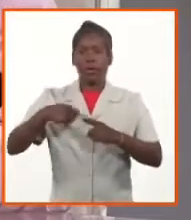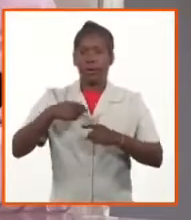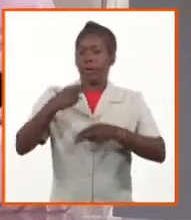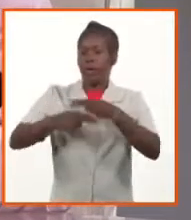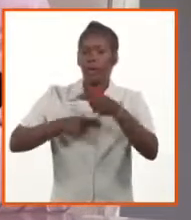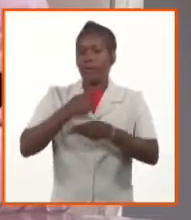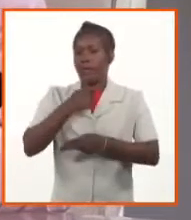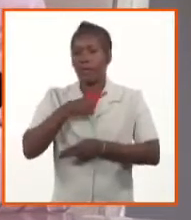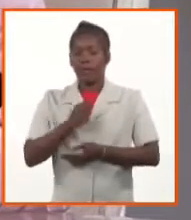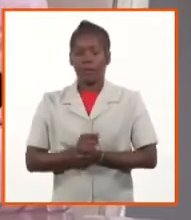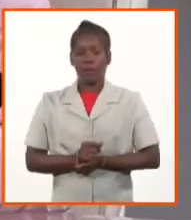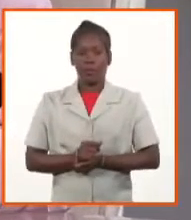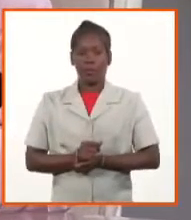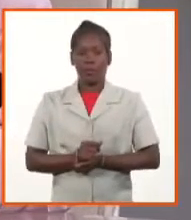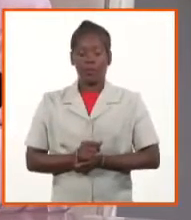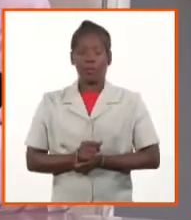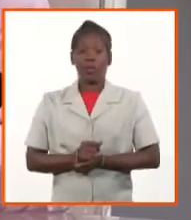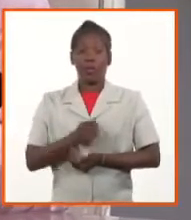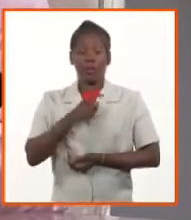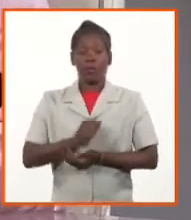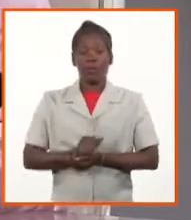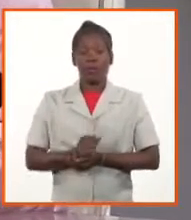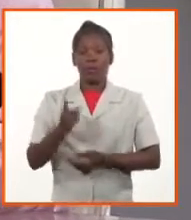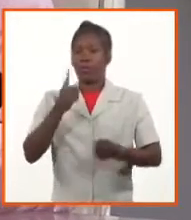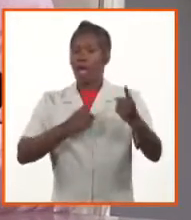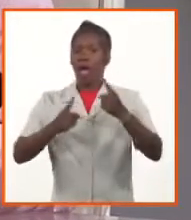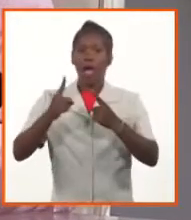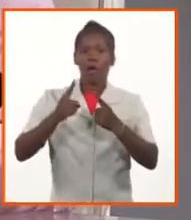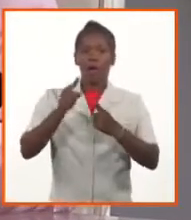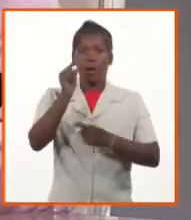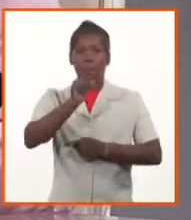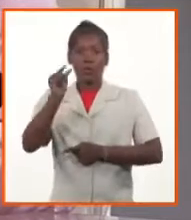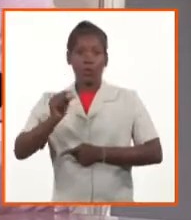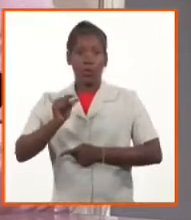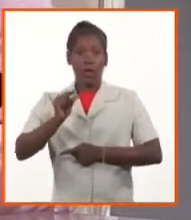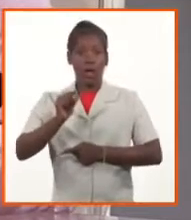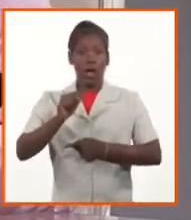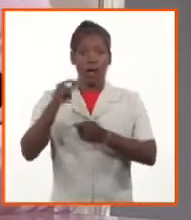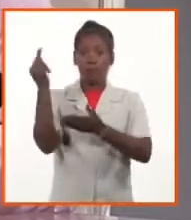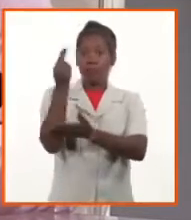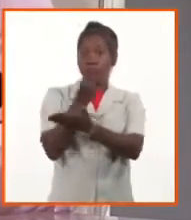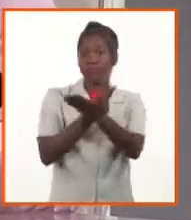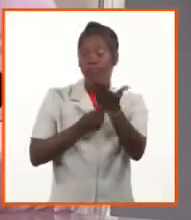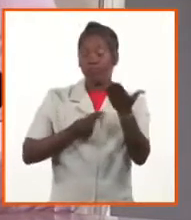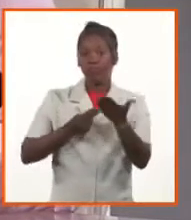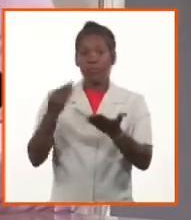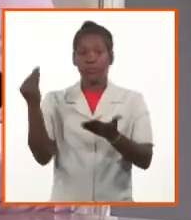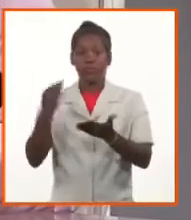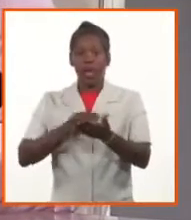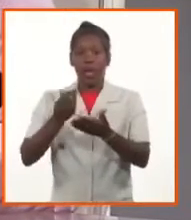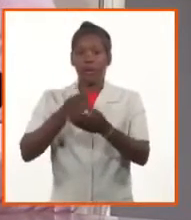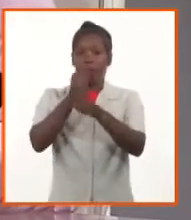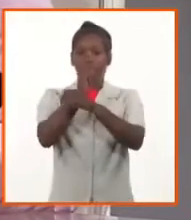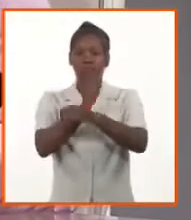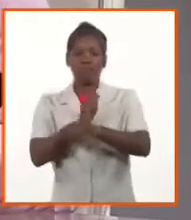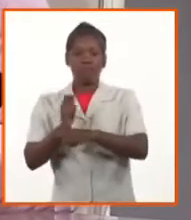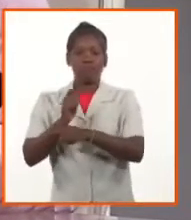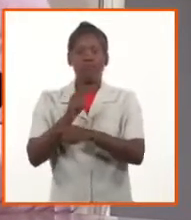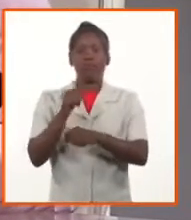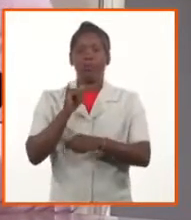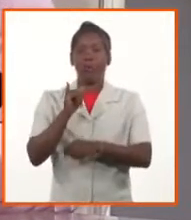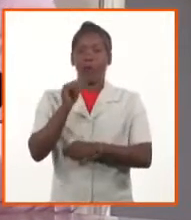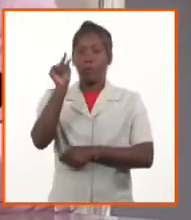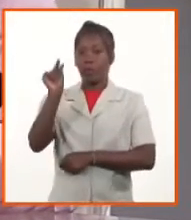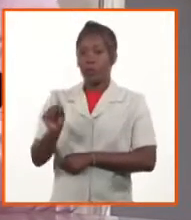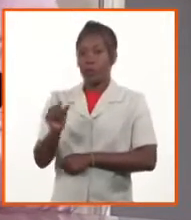arte saca al arte de su zona de confort, hace que los artistas experimenten, que el arte se movilice, y un arte que es